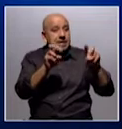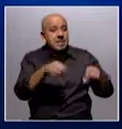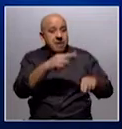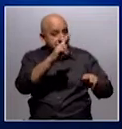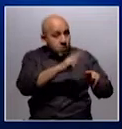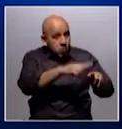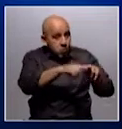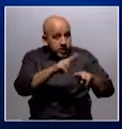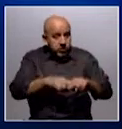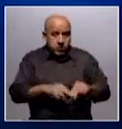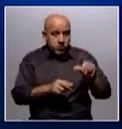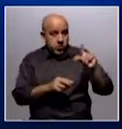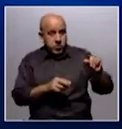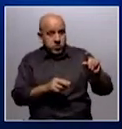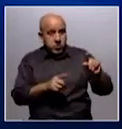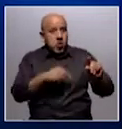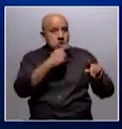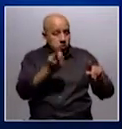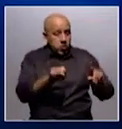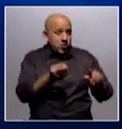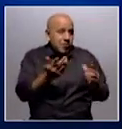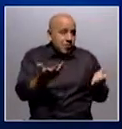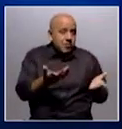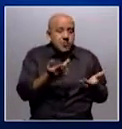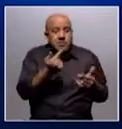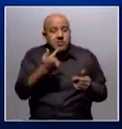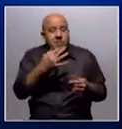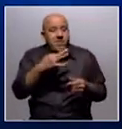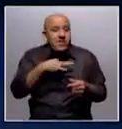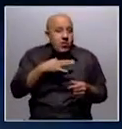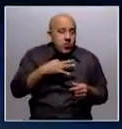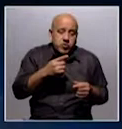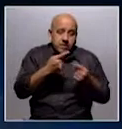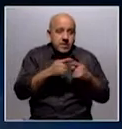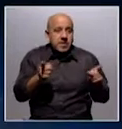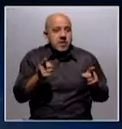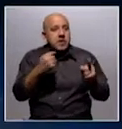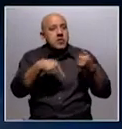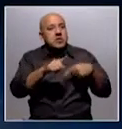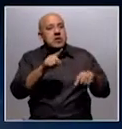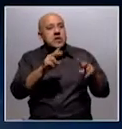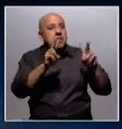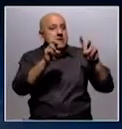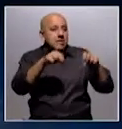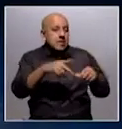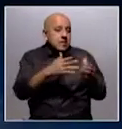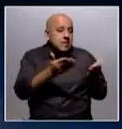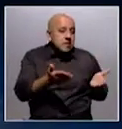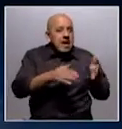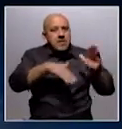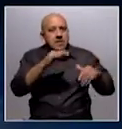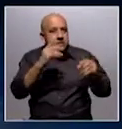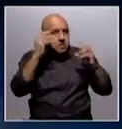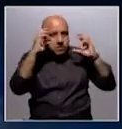patología es más bajo que el que han tenido otras influencias en el pasado reciente no es decir la relación entre el dato frigio y a veces la